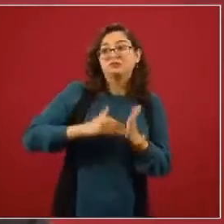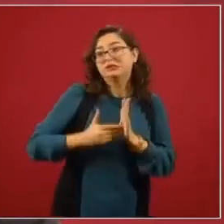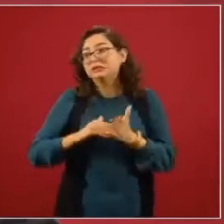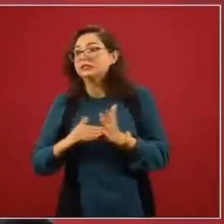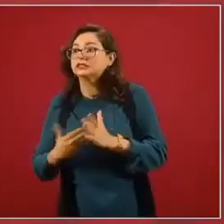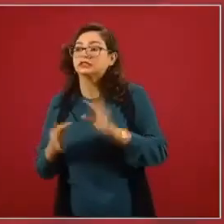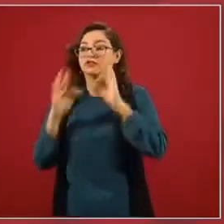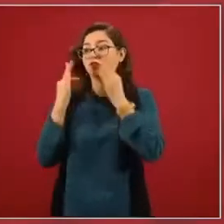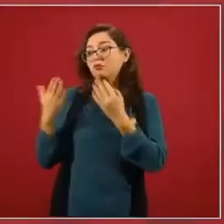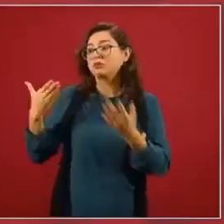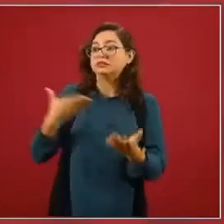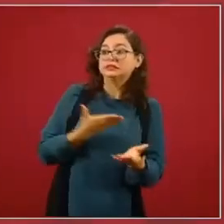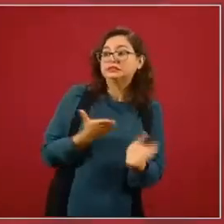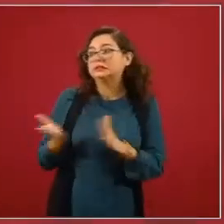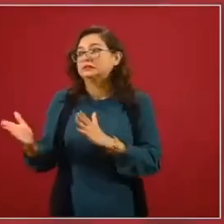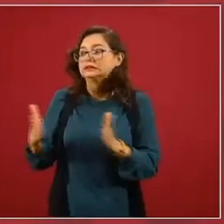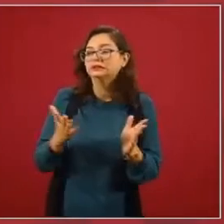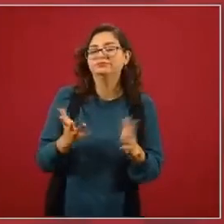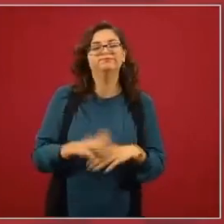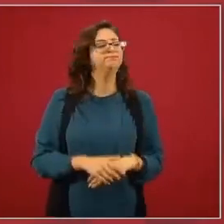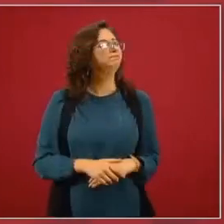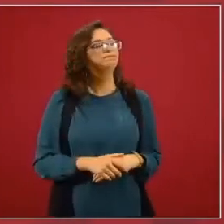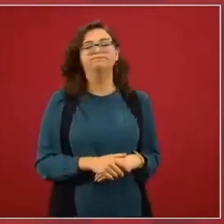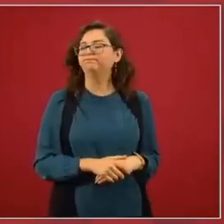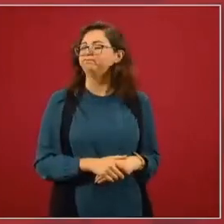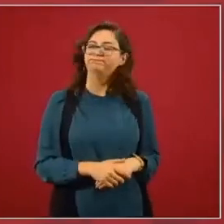¿cómo voy a ir yo en contra de la voluntad de la gente?